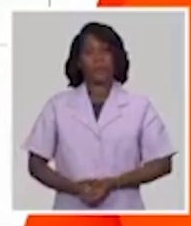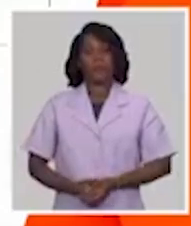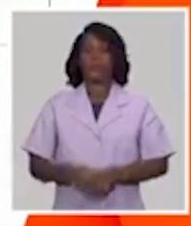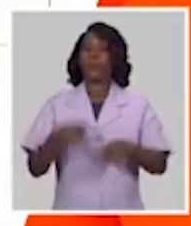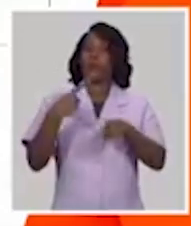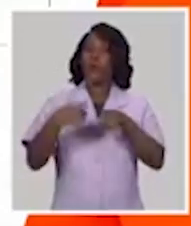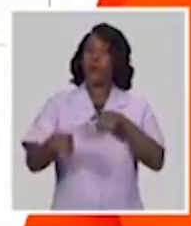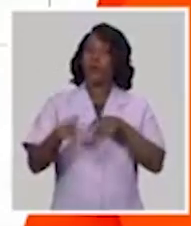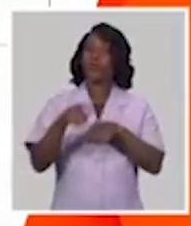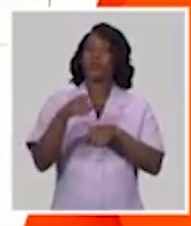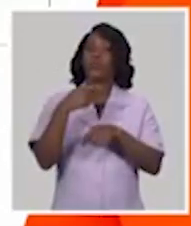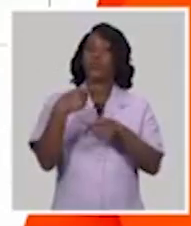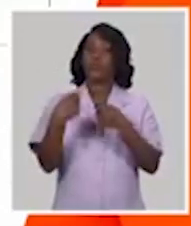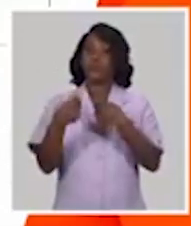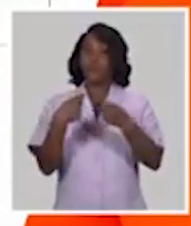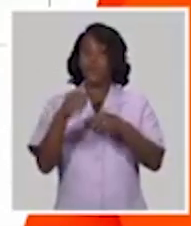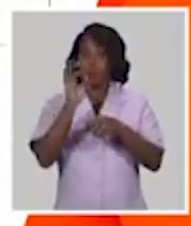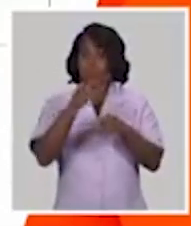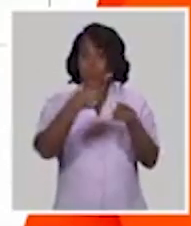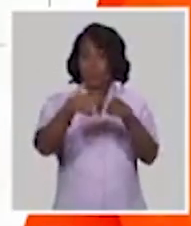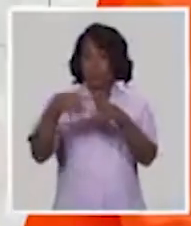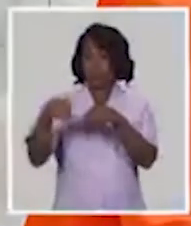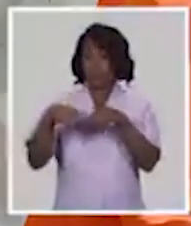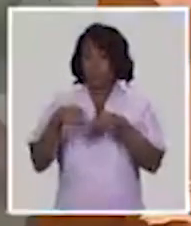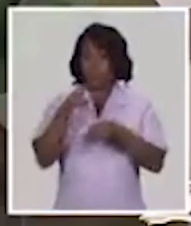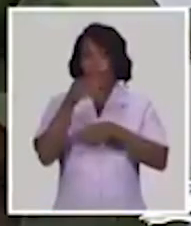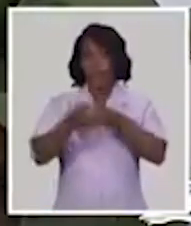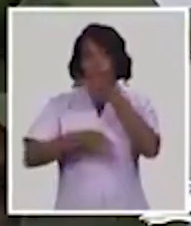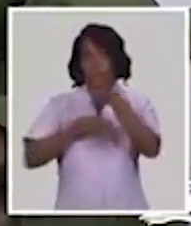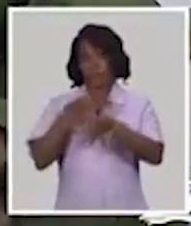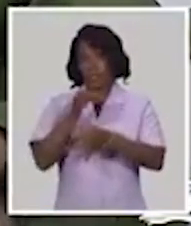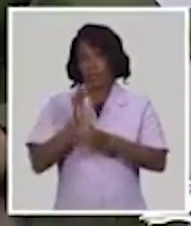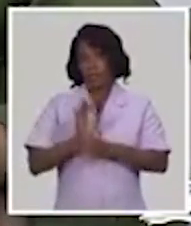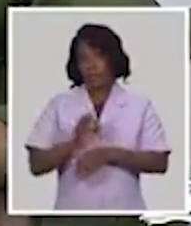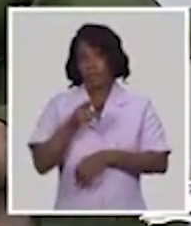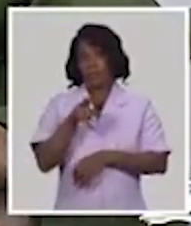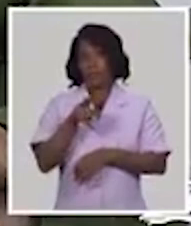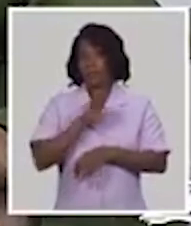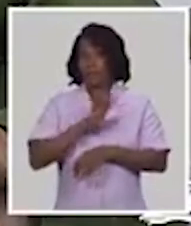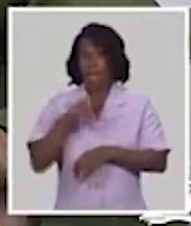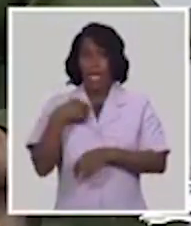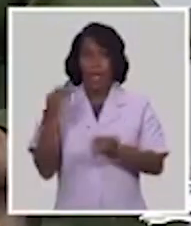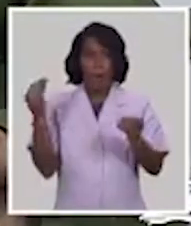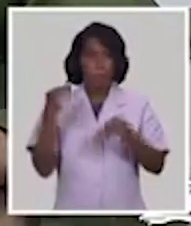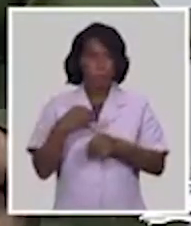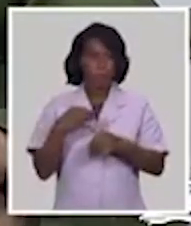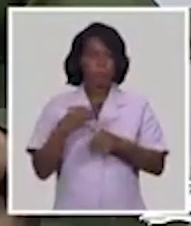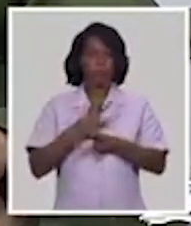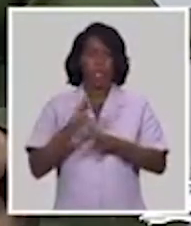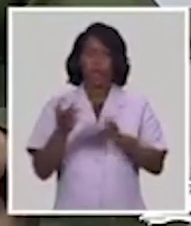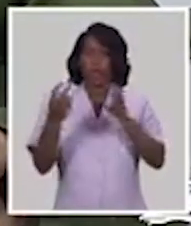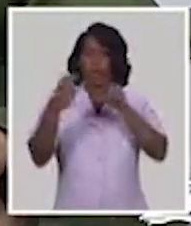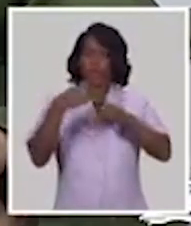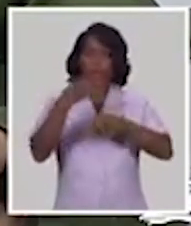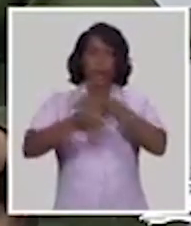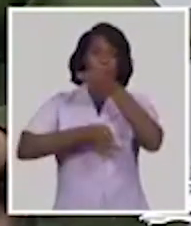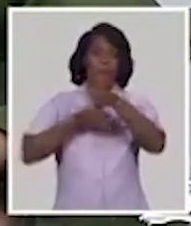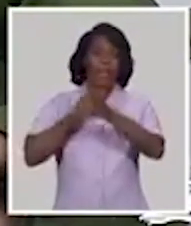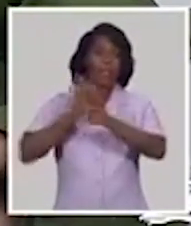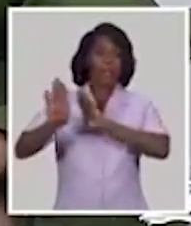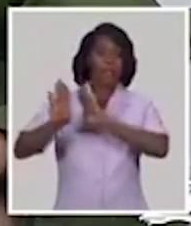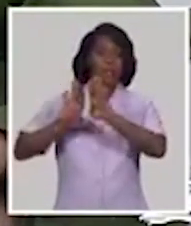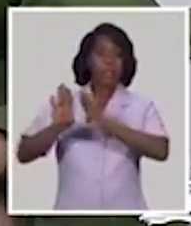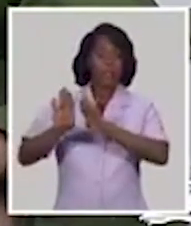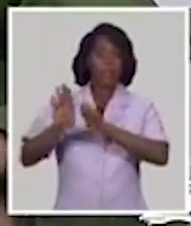de estos productos. Ya hacía referencia, para ello ya se evaluó con las cadenas de tiendas y con los compañeros del sector del